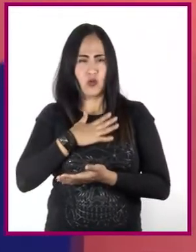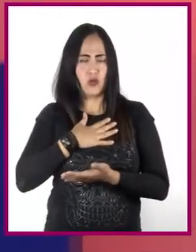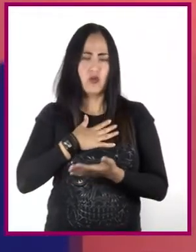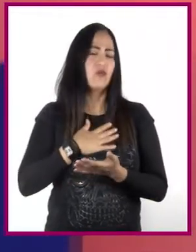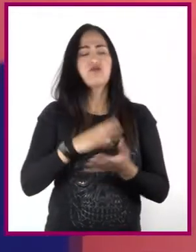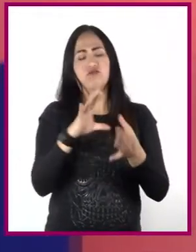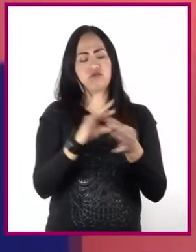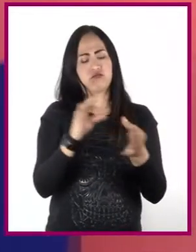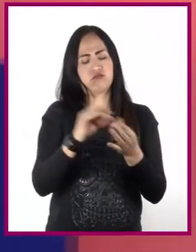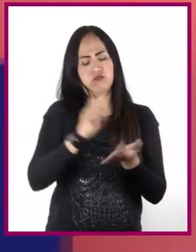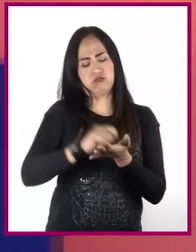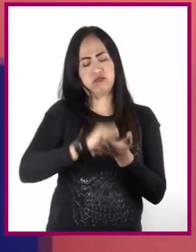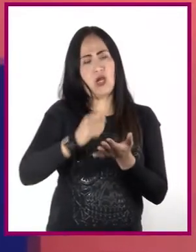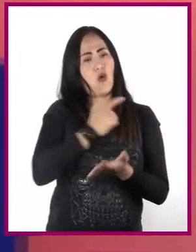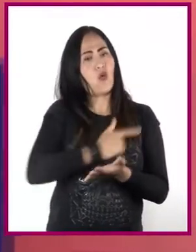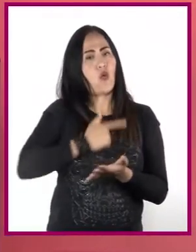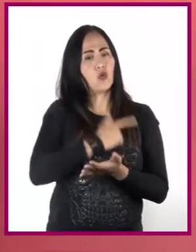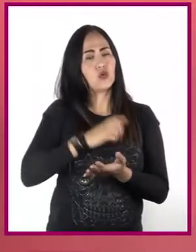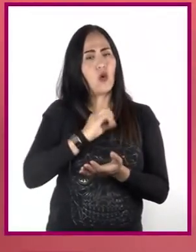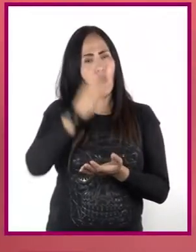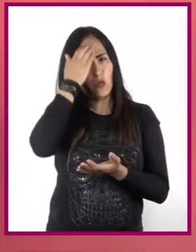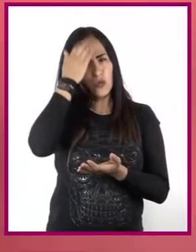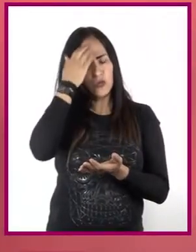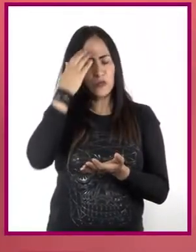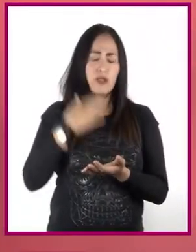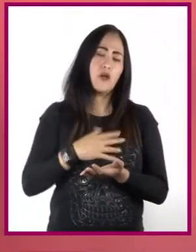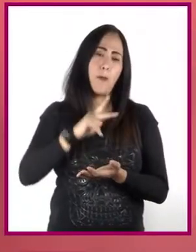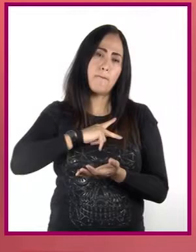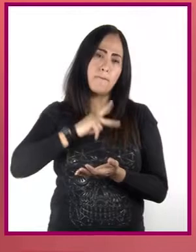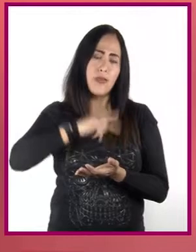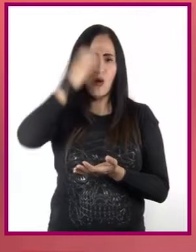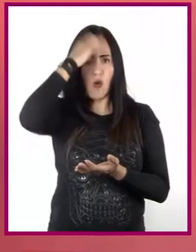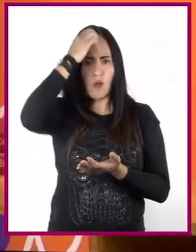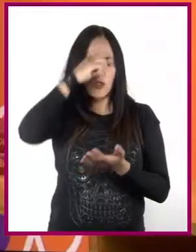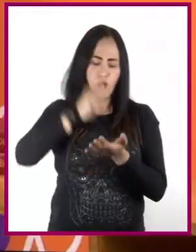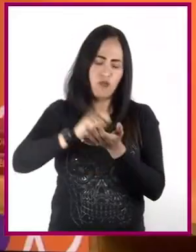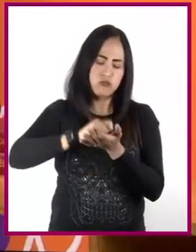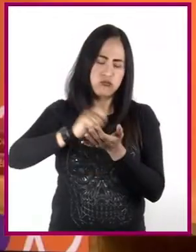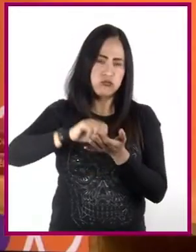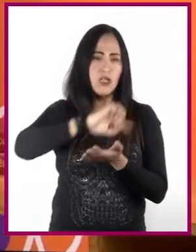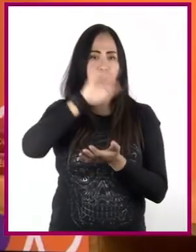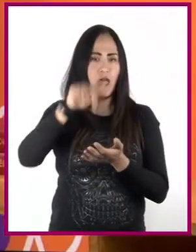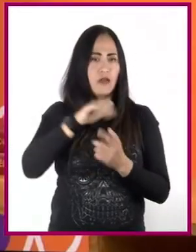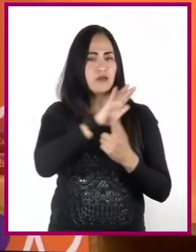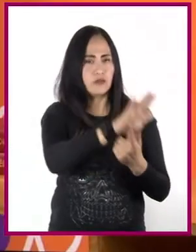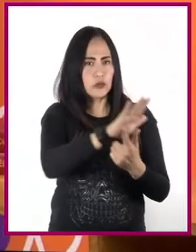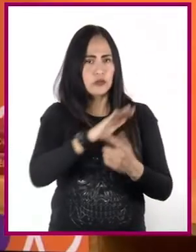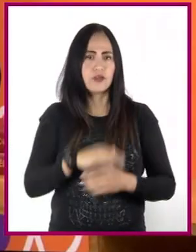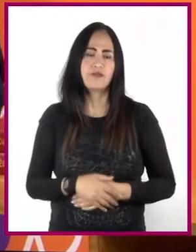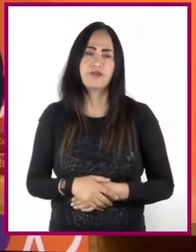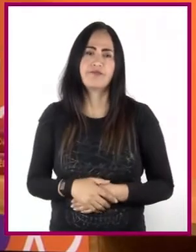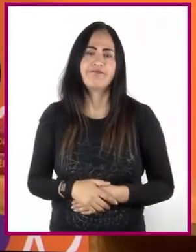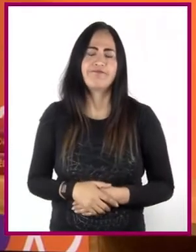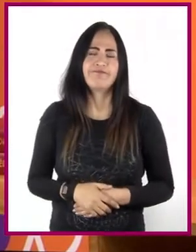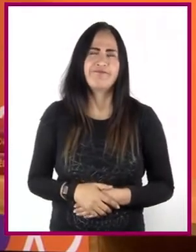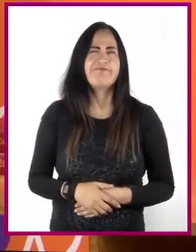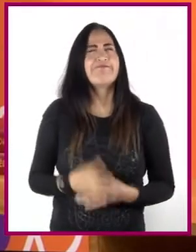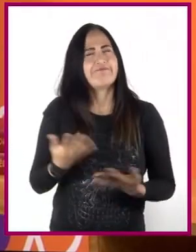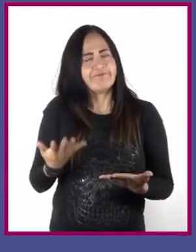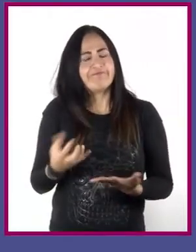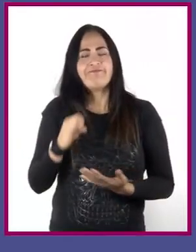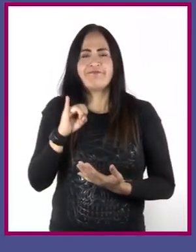acuerdo con nuestro gusto o conocimiento la opinión al respecto. ¿Sabes? Yo pensaba en algo